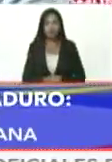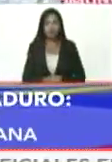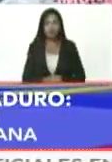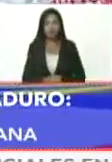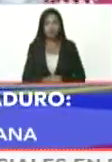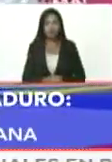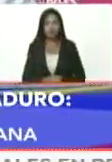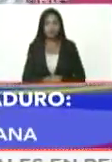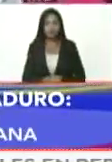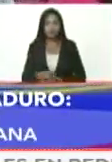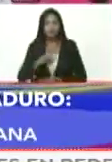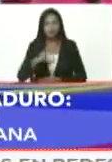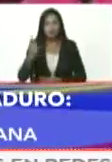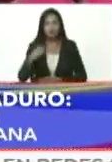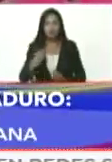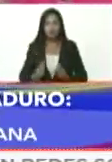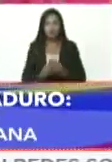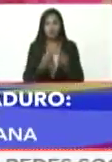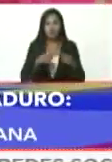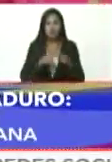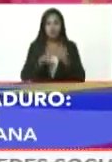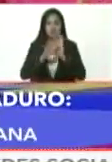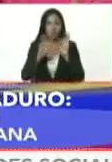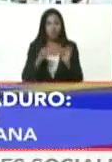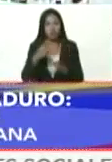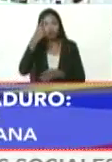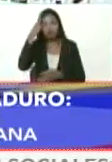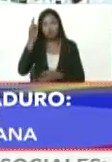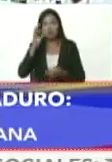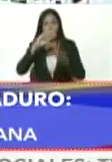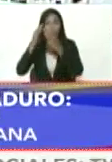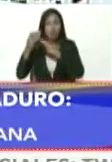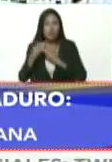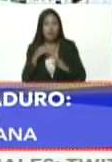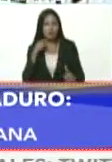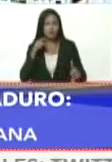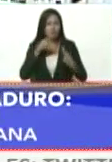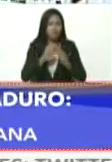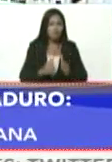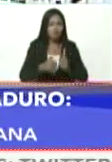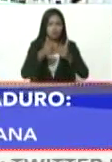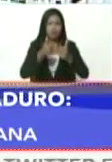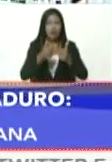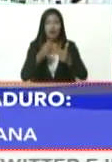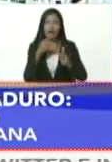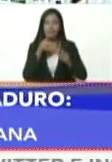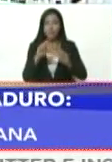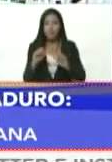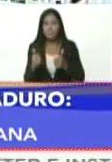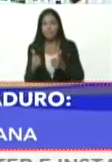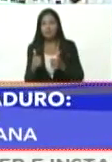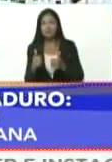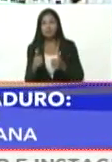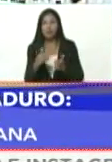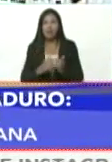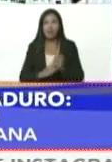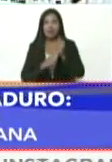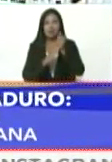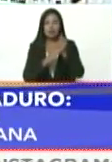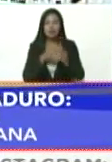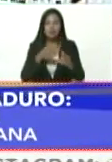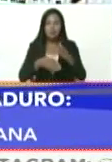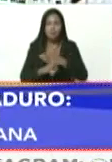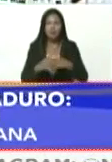Y si tenemos un conjunto, Blanca, de consejos comunales avanzados y bien funcionando, de allí debemos traer líderes